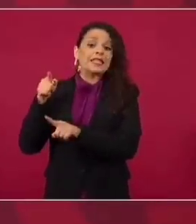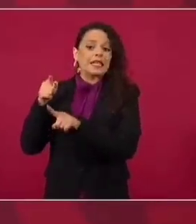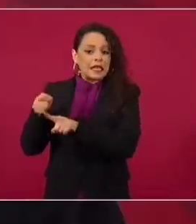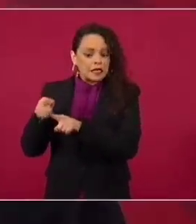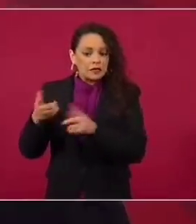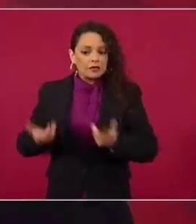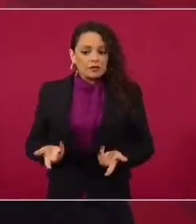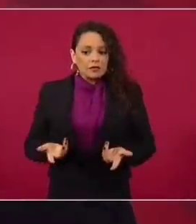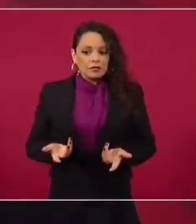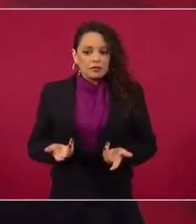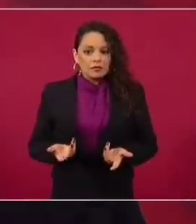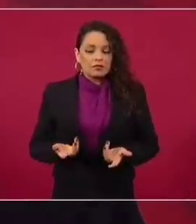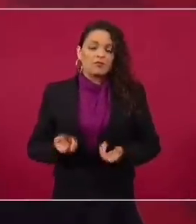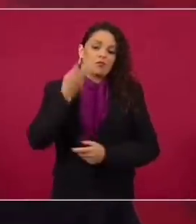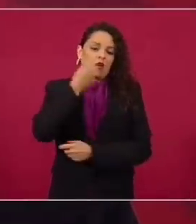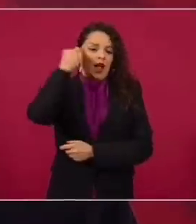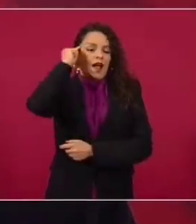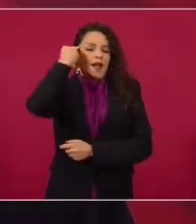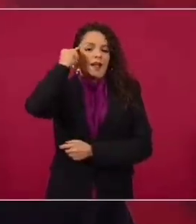les da coraje